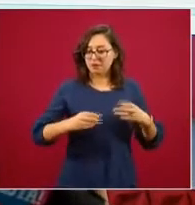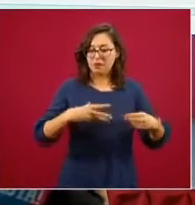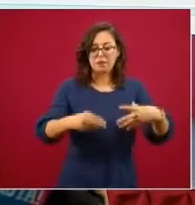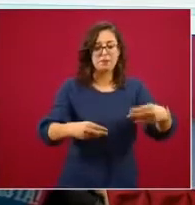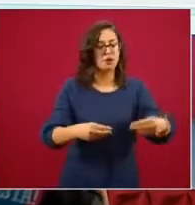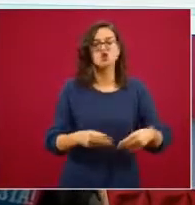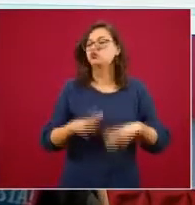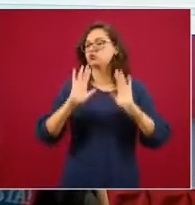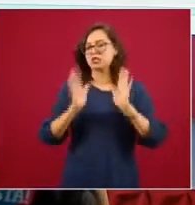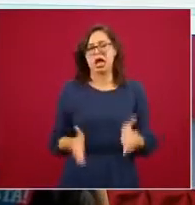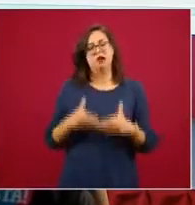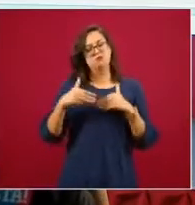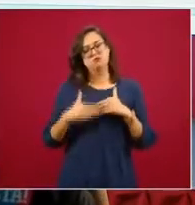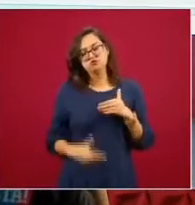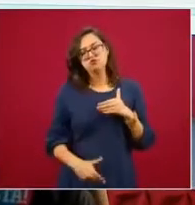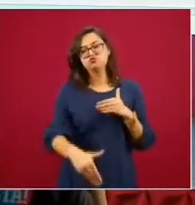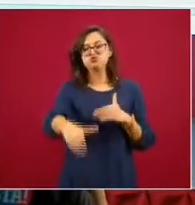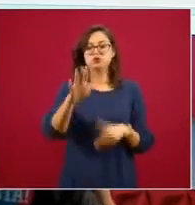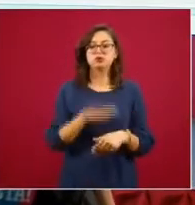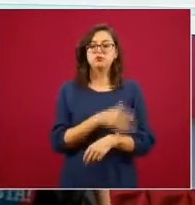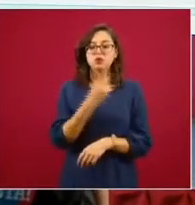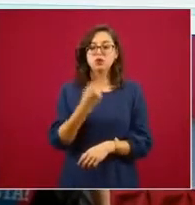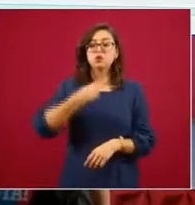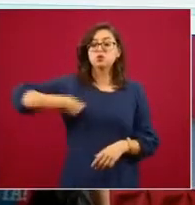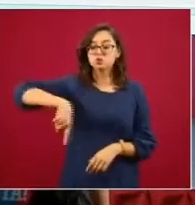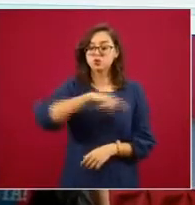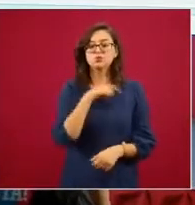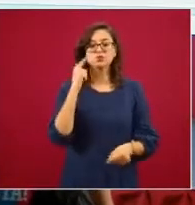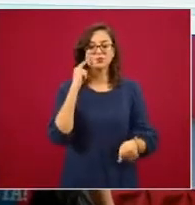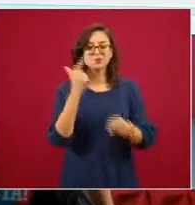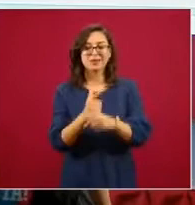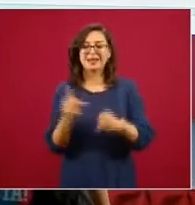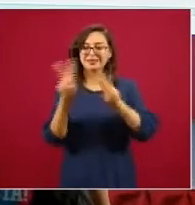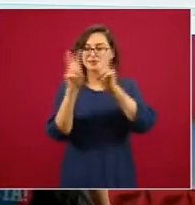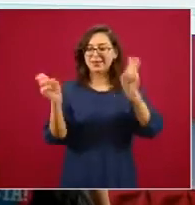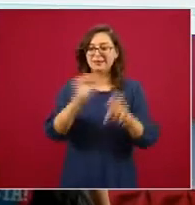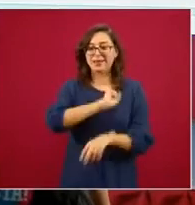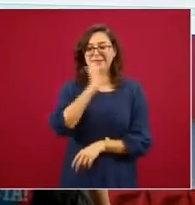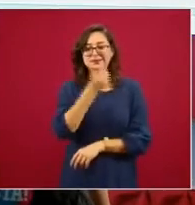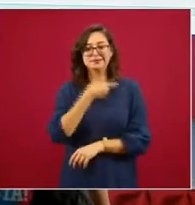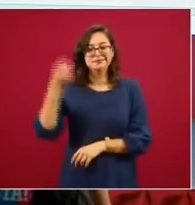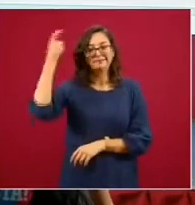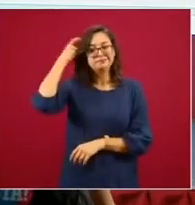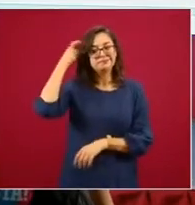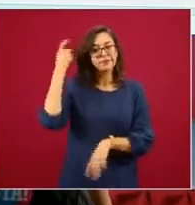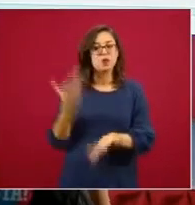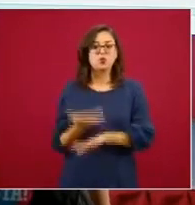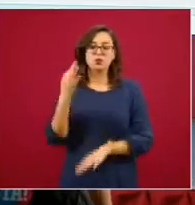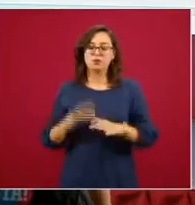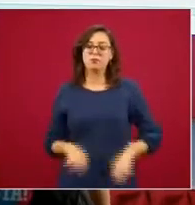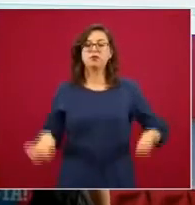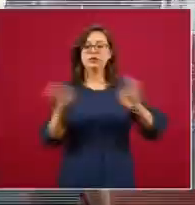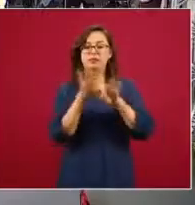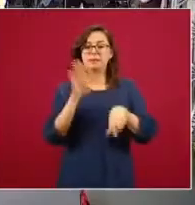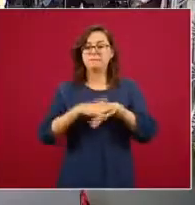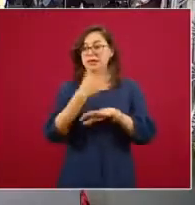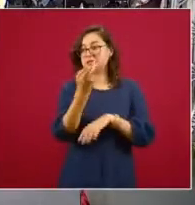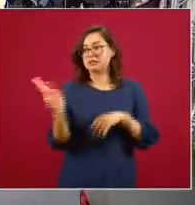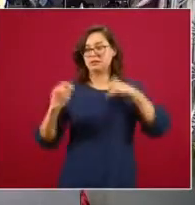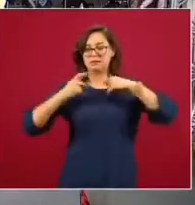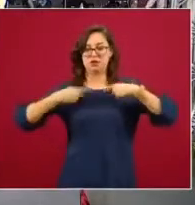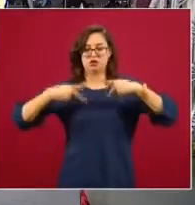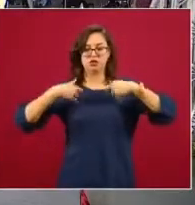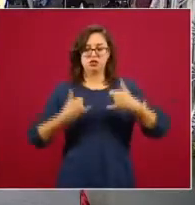de aquí para adelante, porque hemos observado que el tema de salud mental es muy, muy importante, sobre todo en las personas